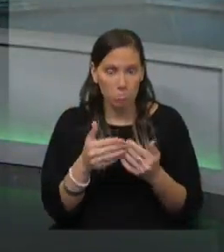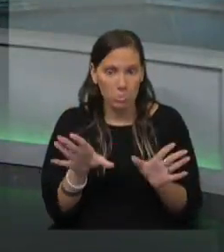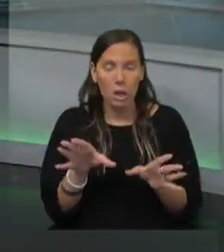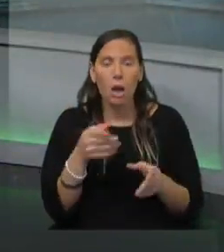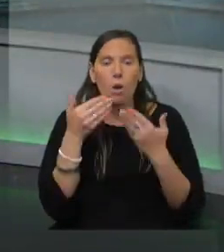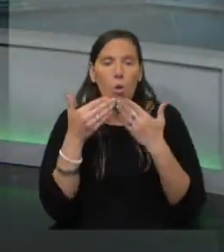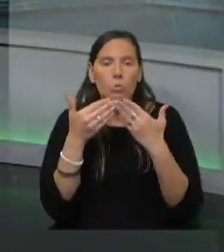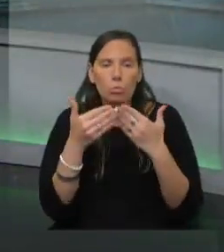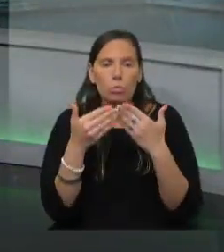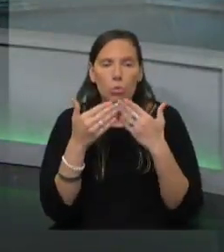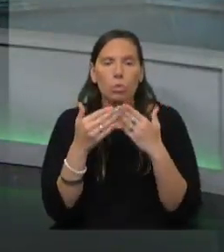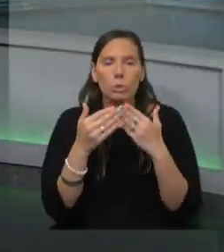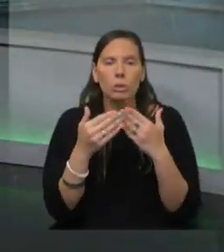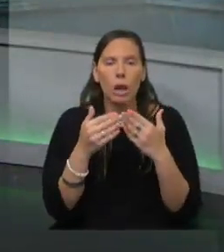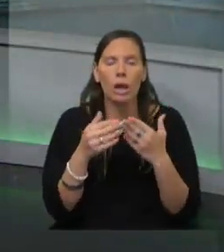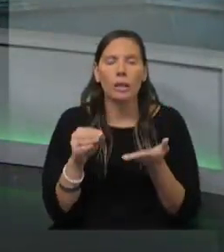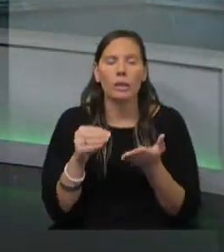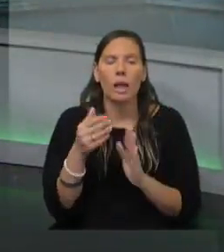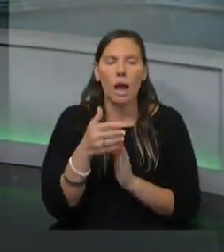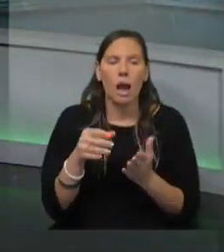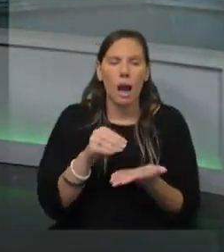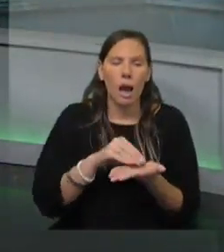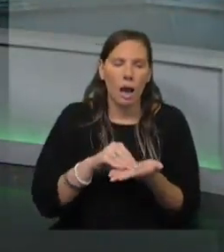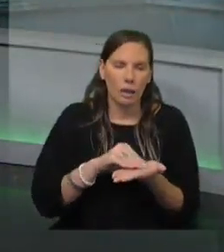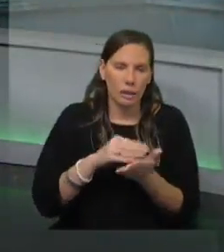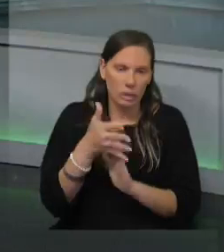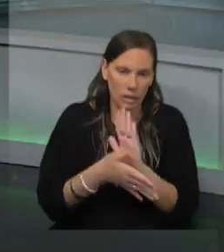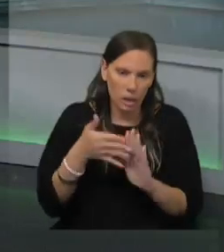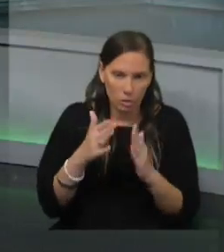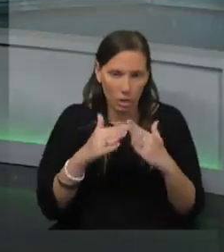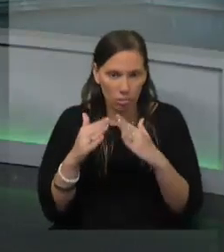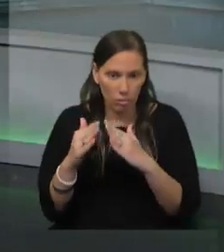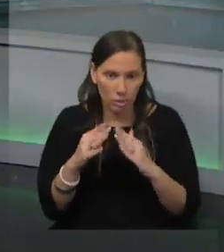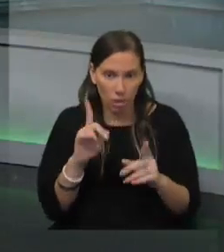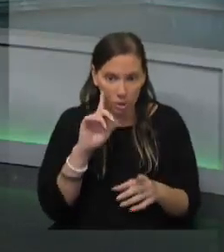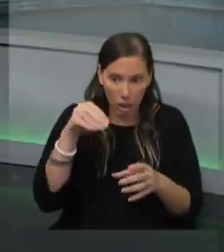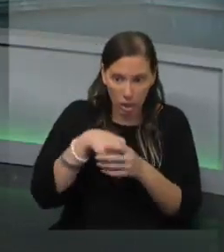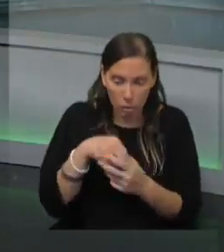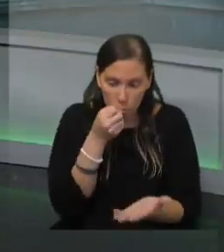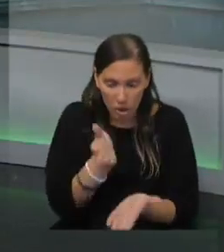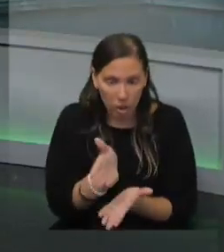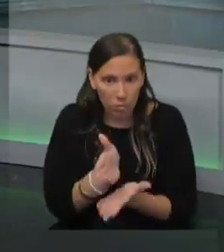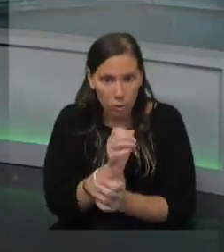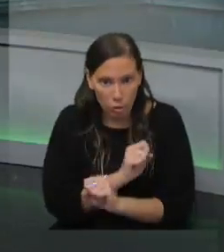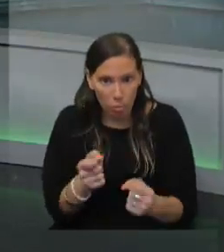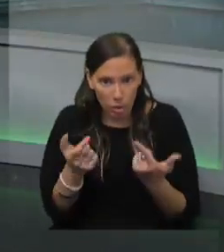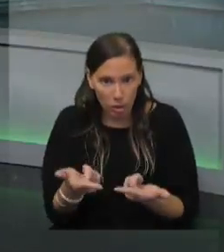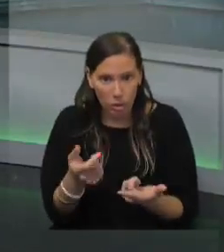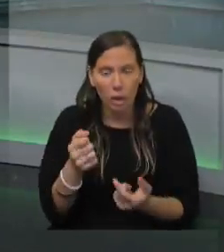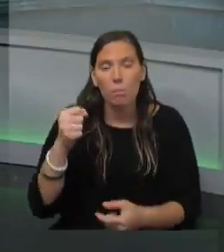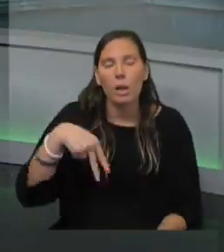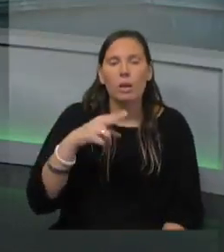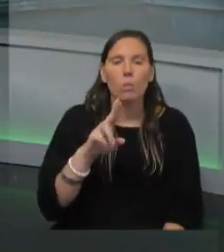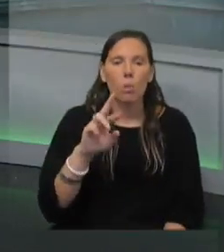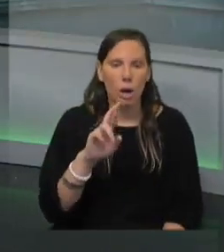sitio web de la agencia Nacional de Vivienda para conocer si se está comprendido o no dentro del grupo de beneficiarios del plan Ur